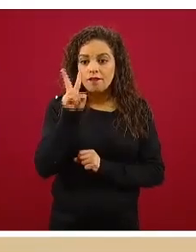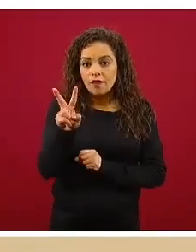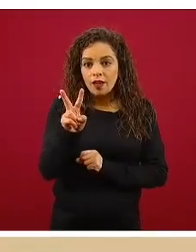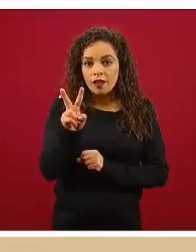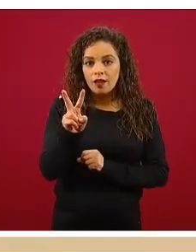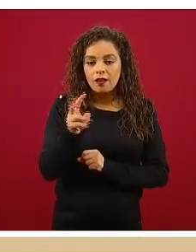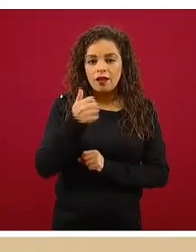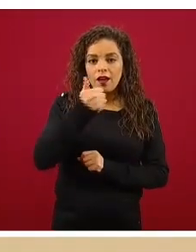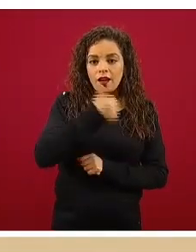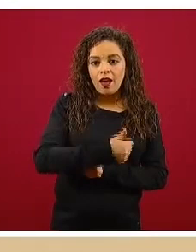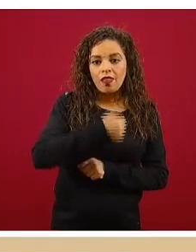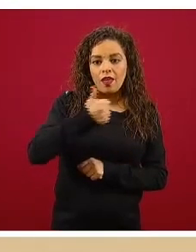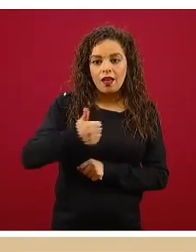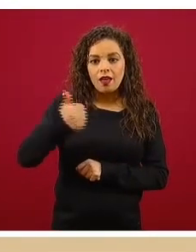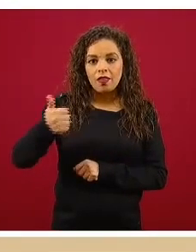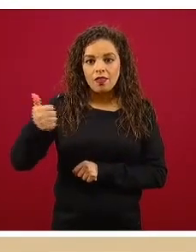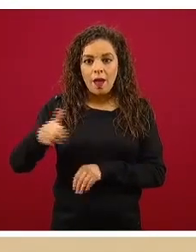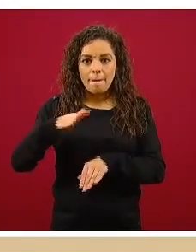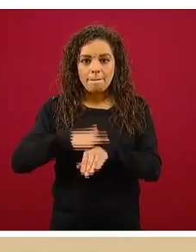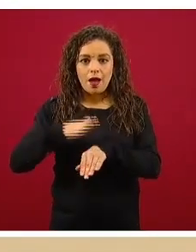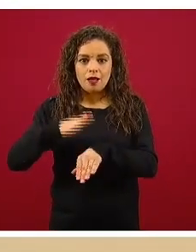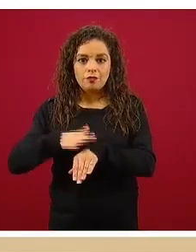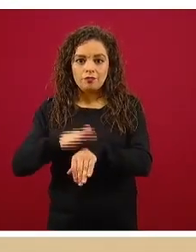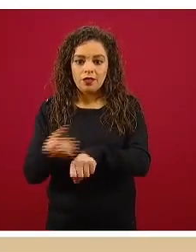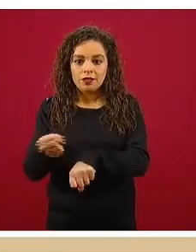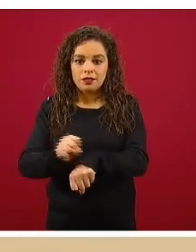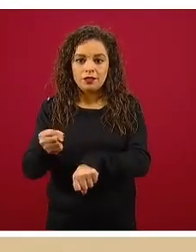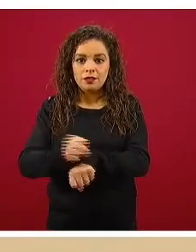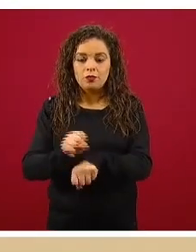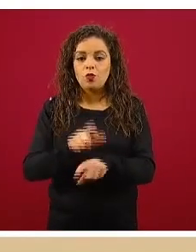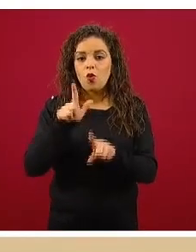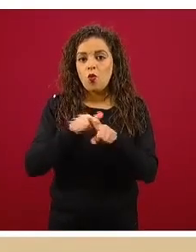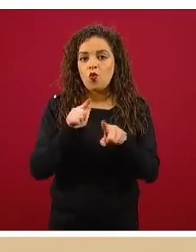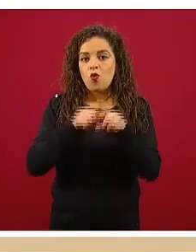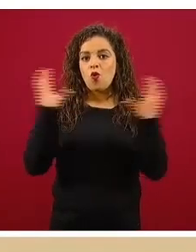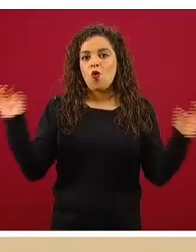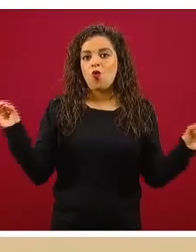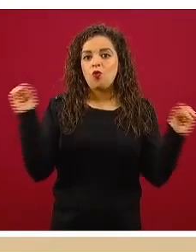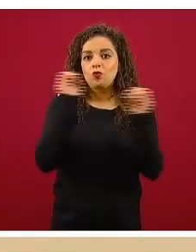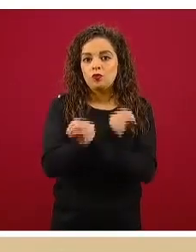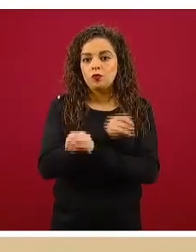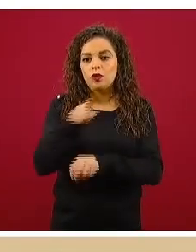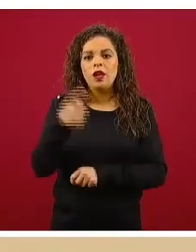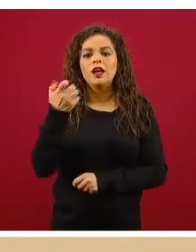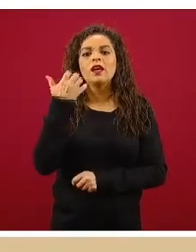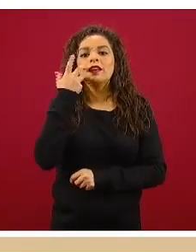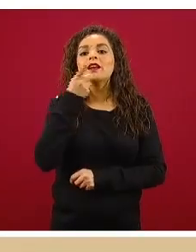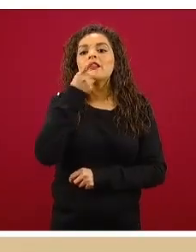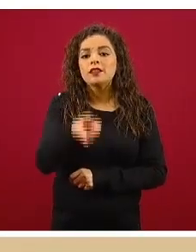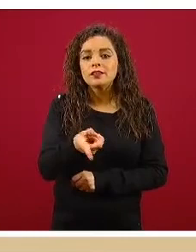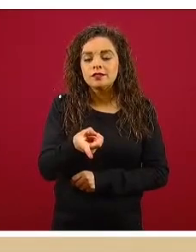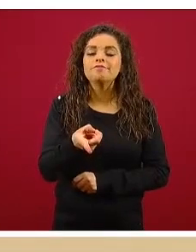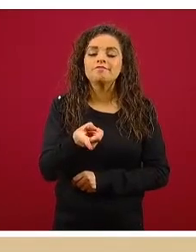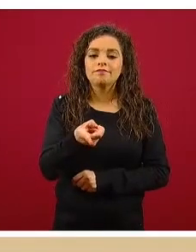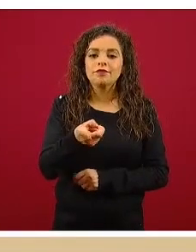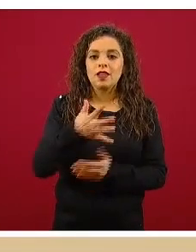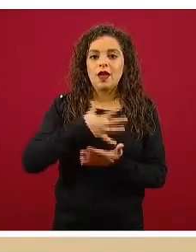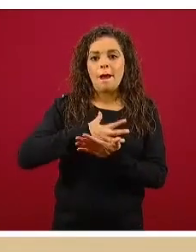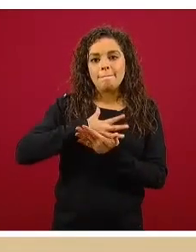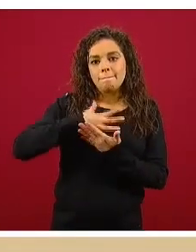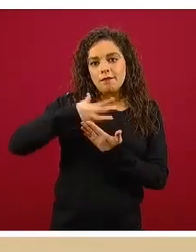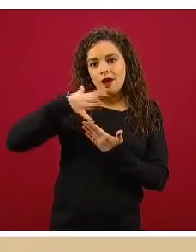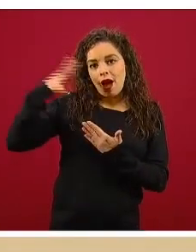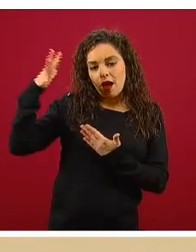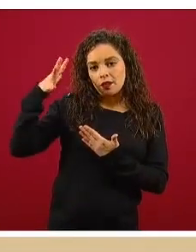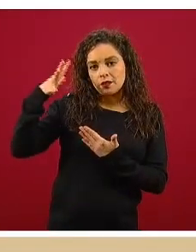vez más, esto ya lo hemos visto en la última semana, de colores más oscuros. Los colores oscuros representan lógicamente el mayor rango o